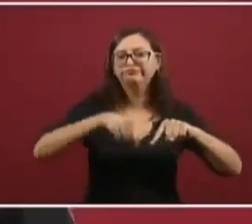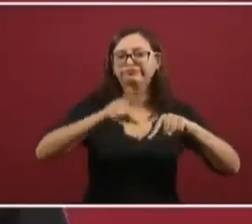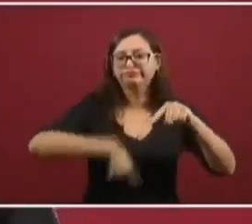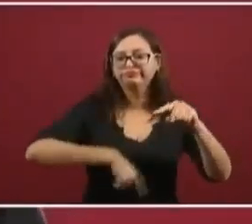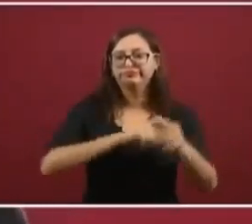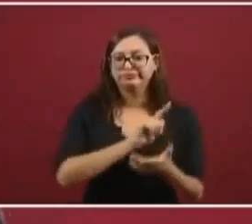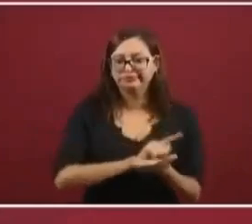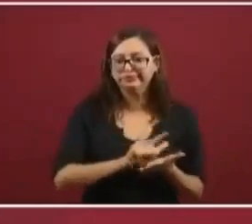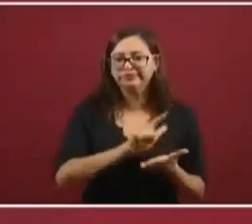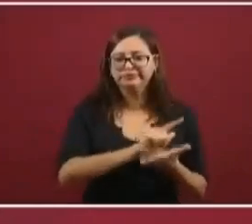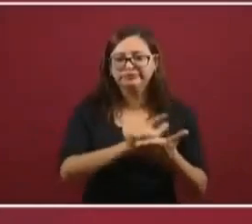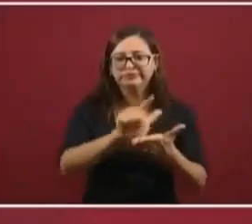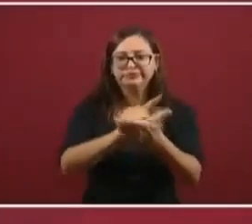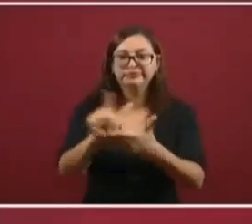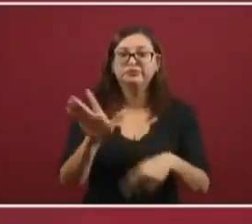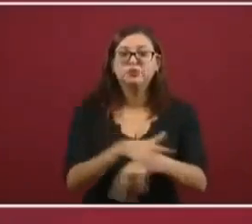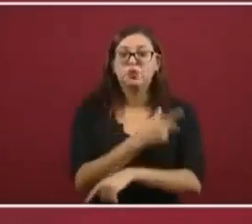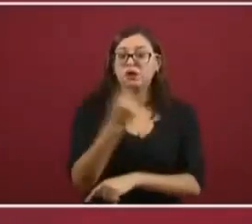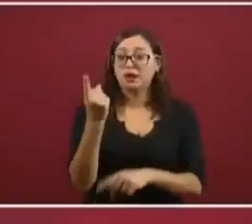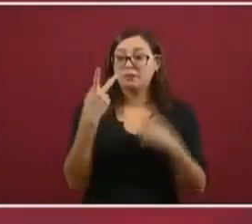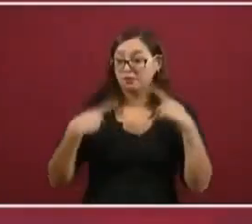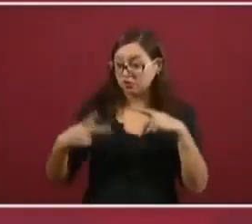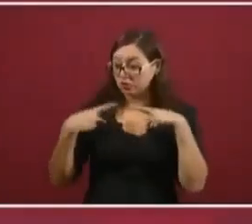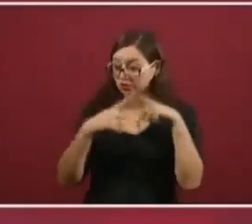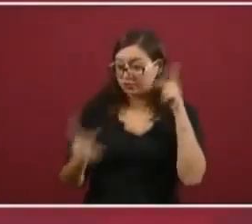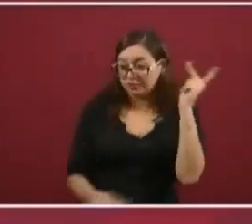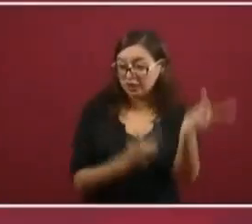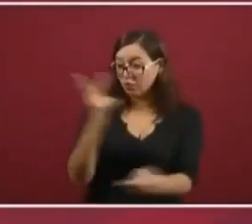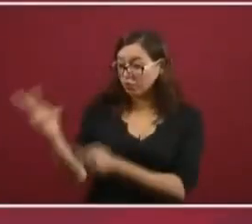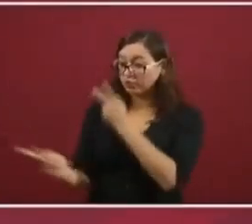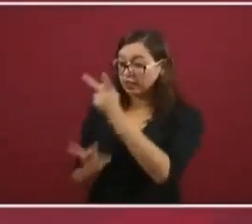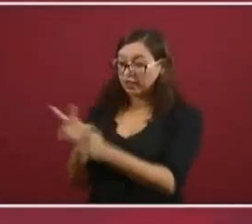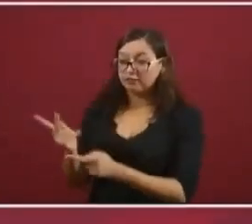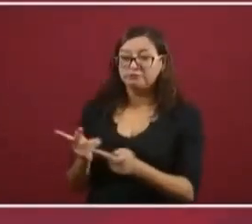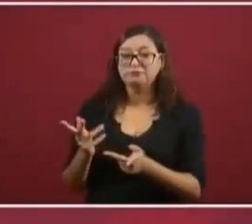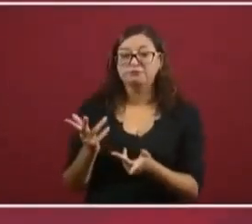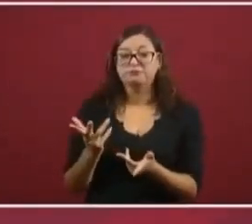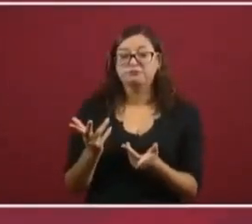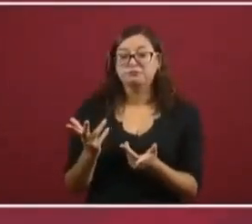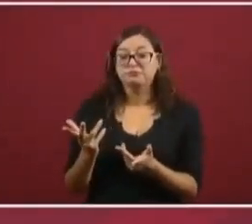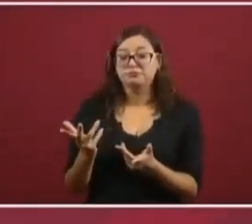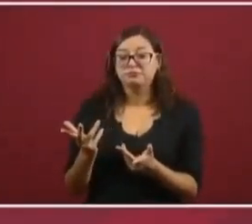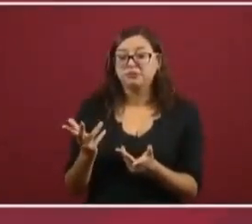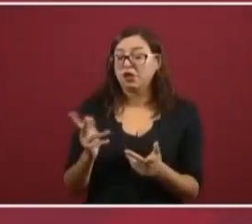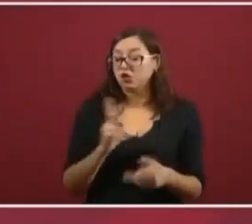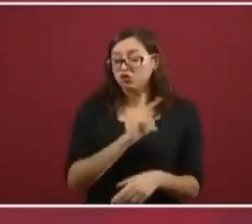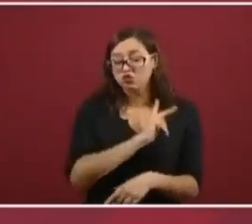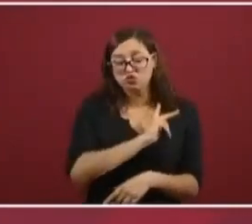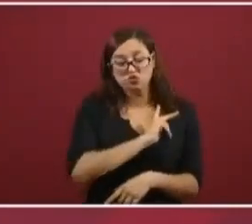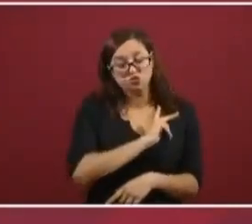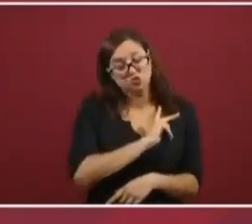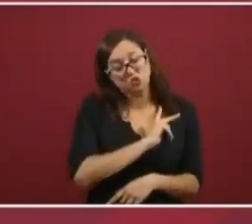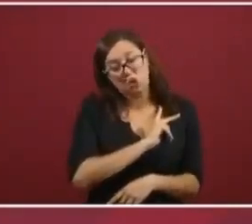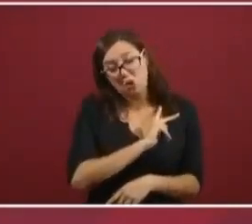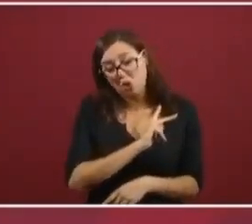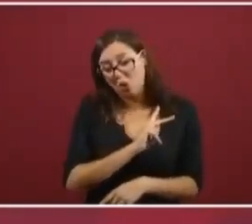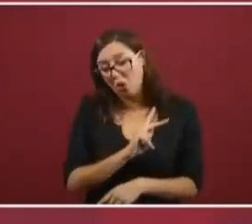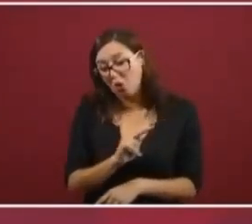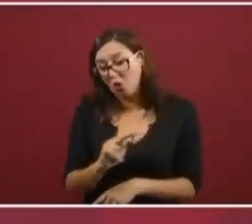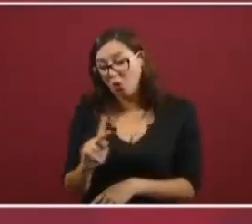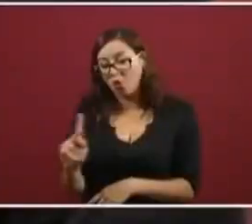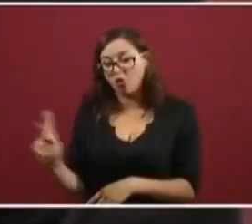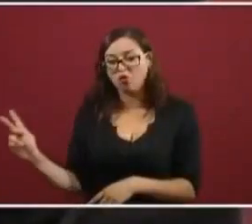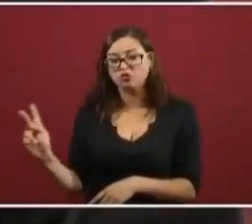todos los censos que se hacen se está encontrando que hay